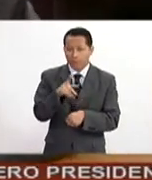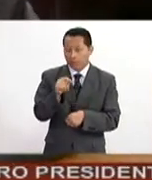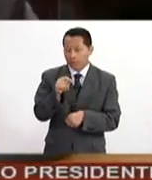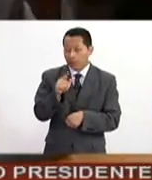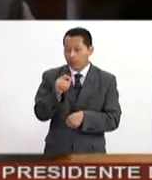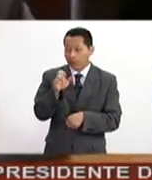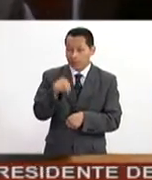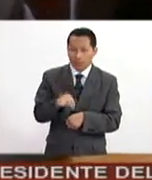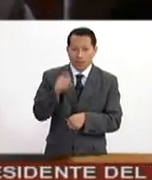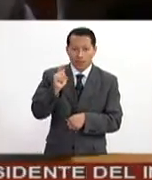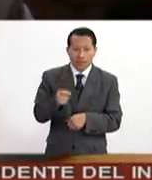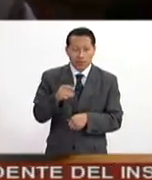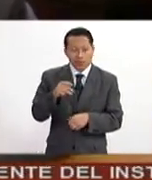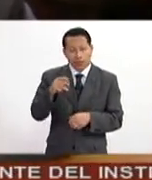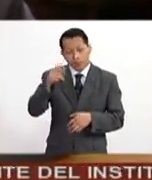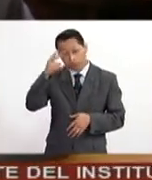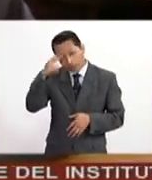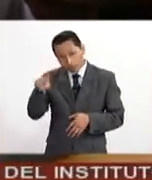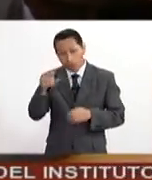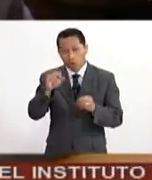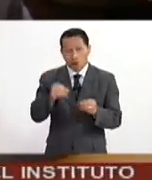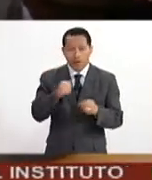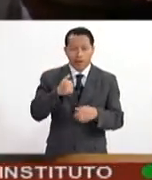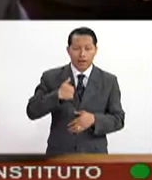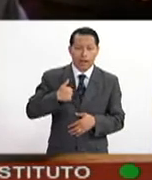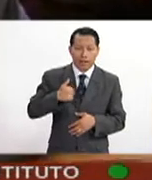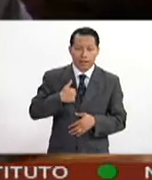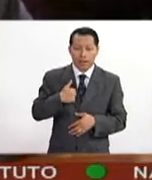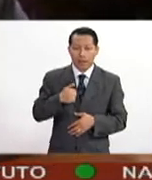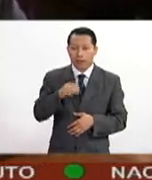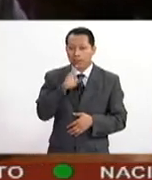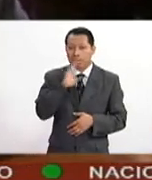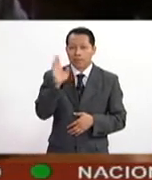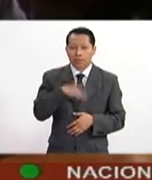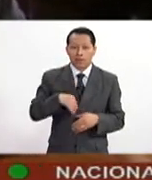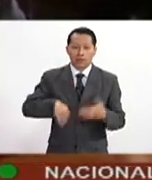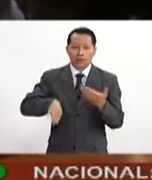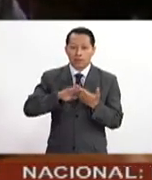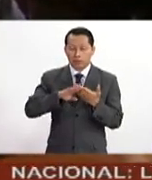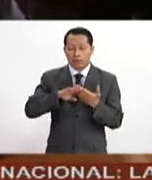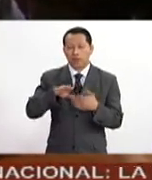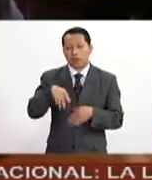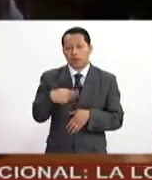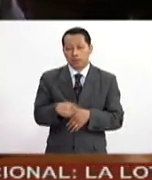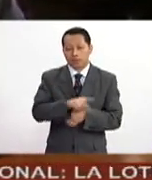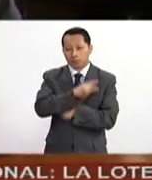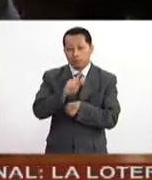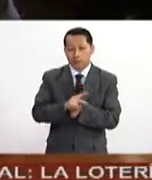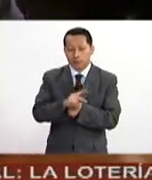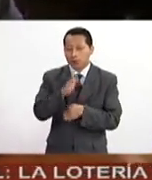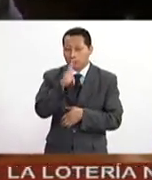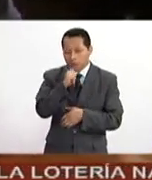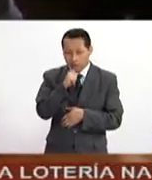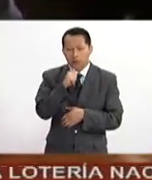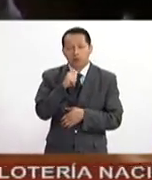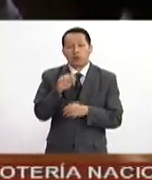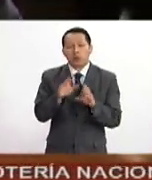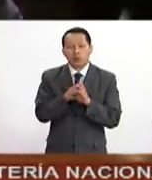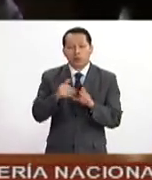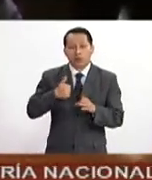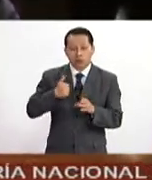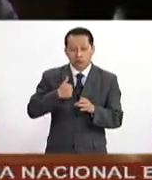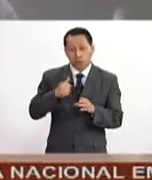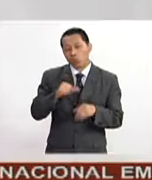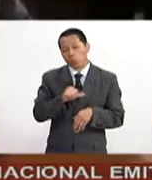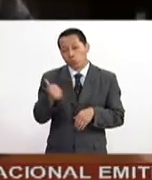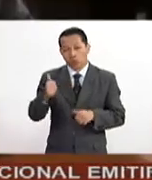Libre Comercio, ya sea con México o con Canadá, es un desastre para nuestro país. No podemos dejar que Canadá ni nadie más